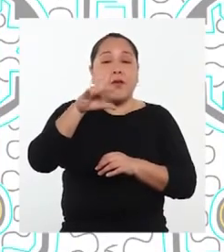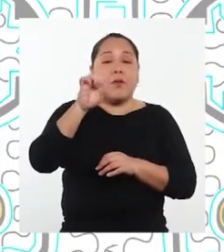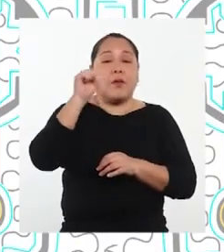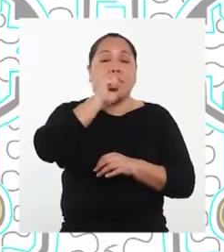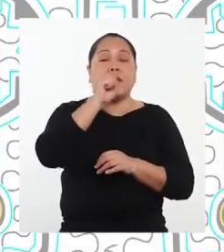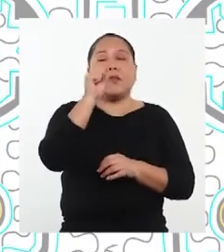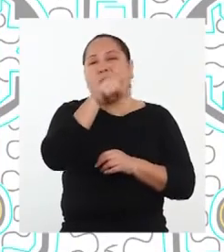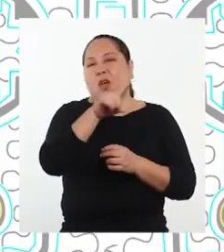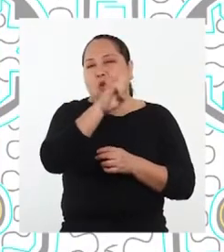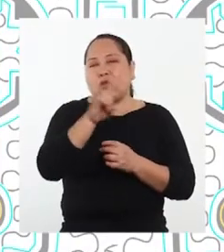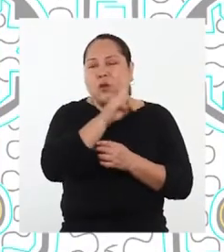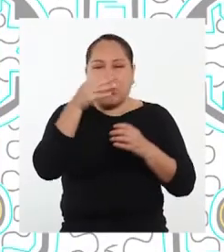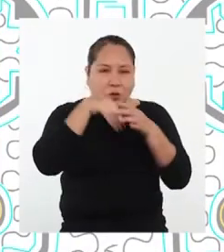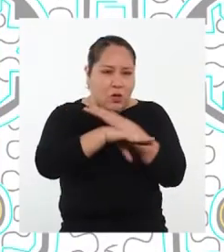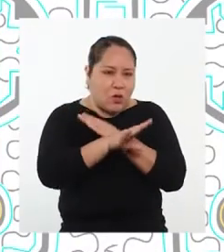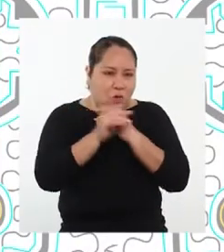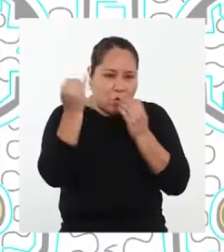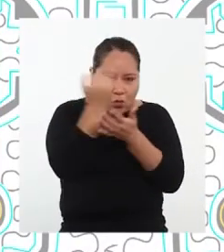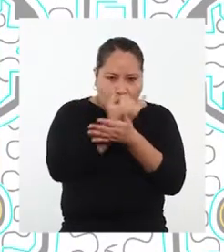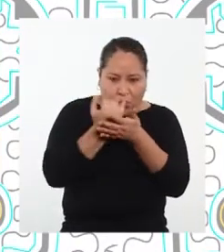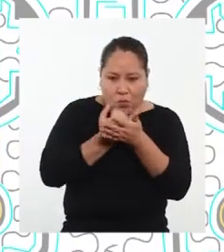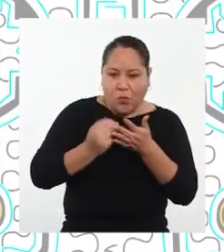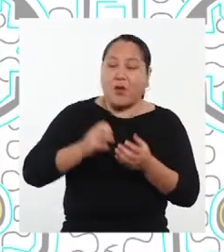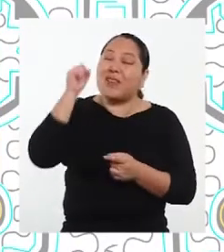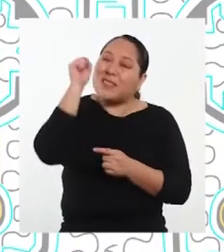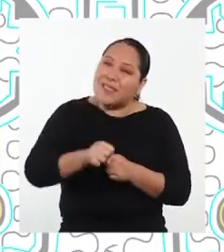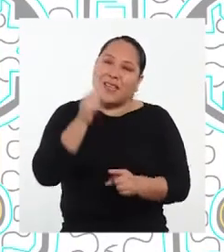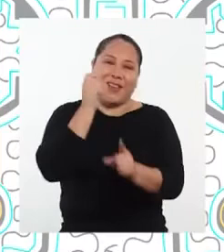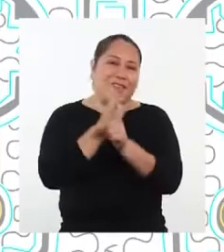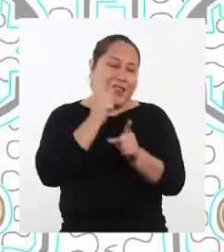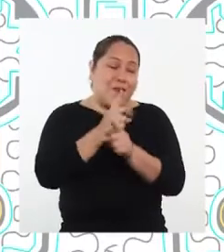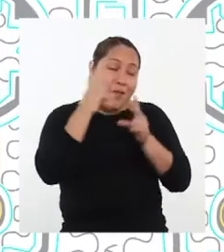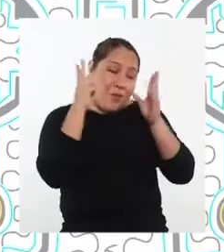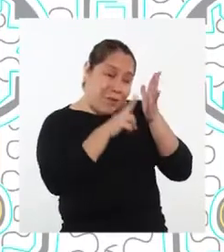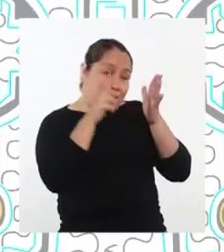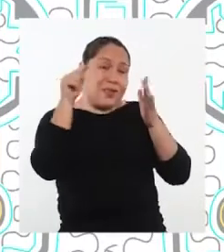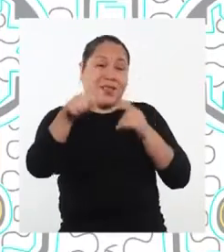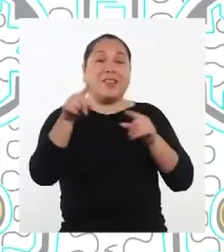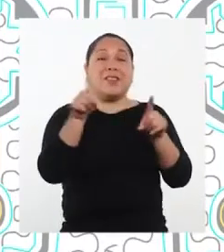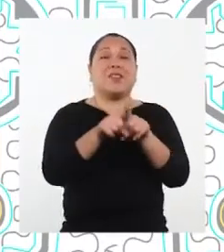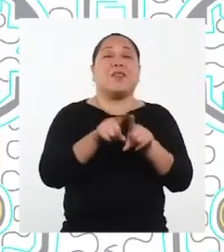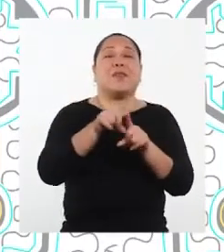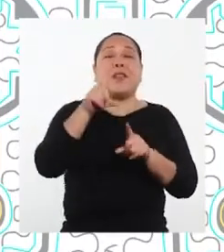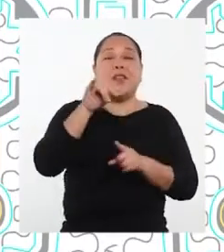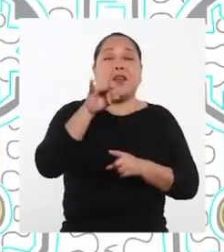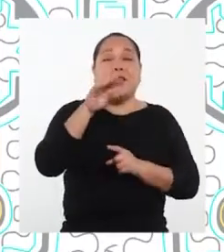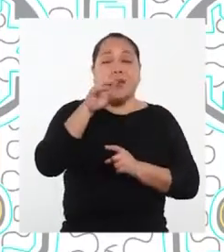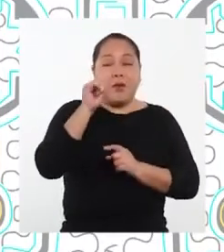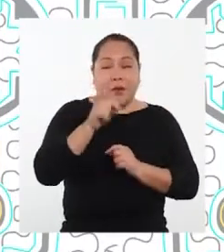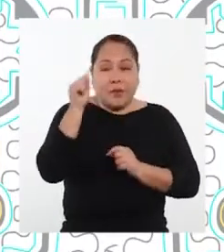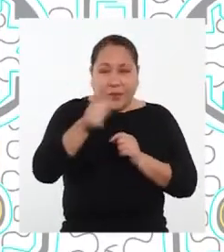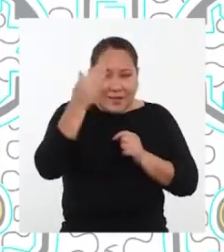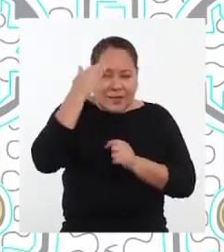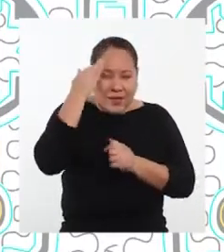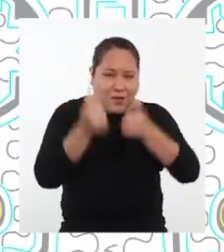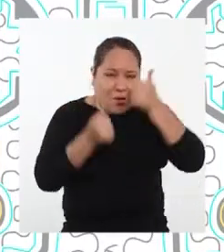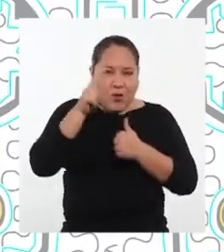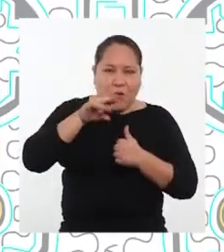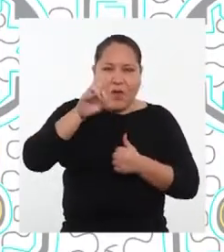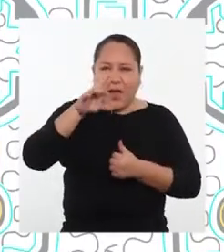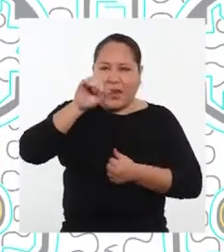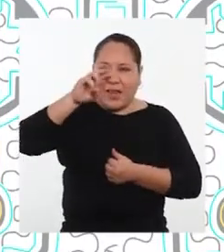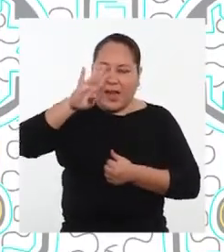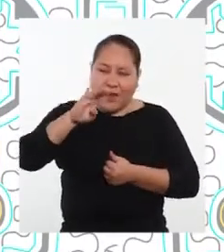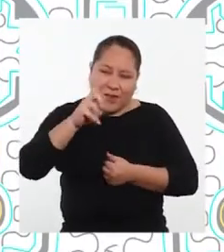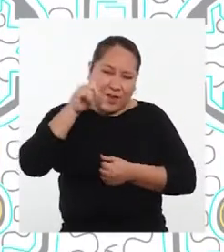que podemos utilizar dentro de un gráfico. Sí, también vimos eso, Laura. ¿Y recuerdas qué tipos de